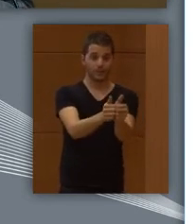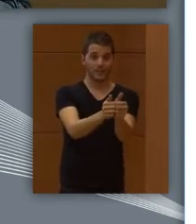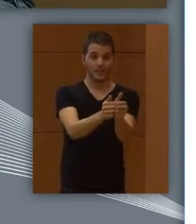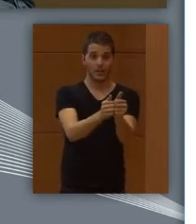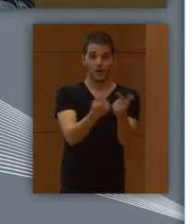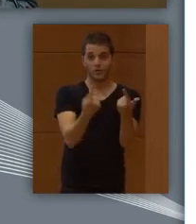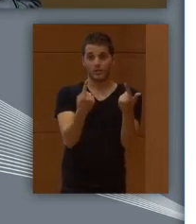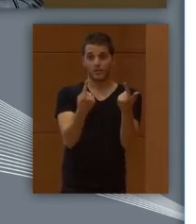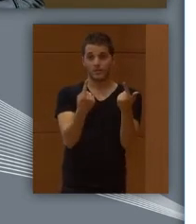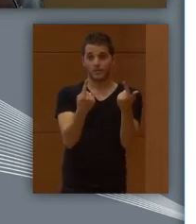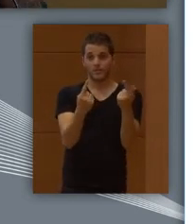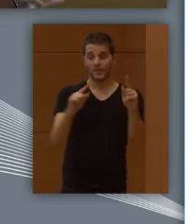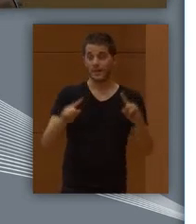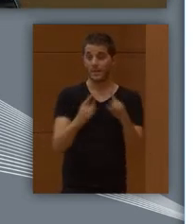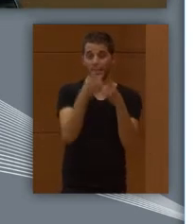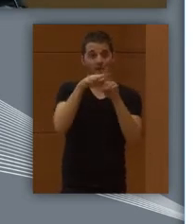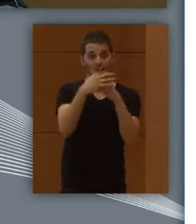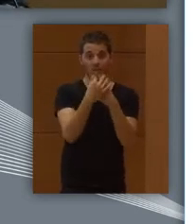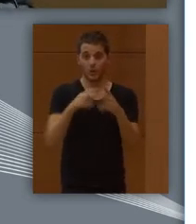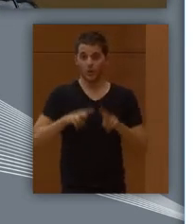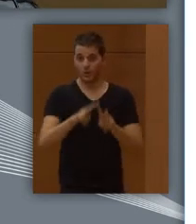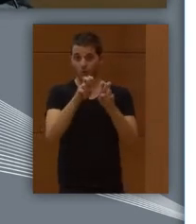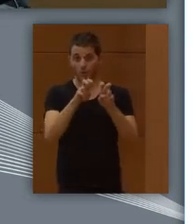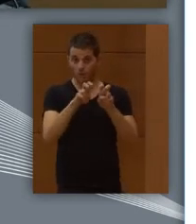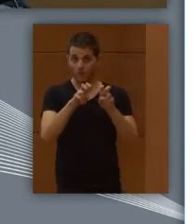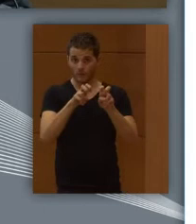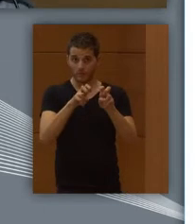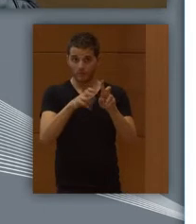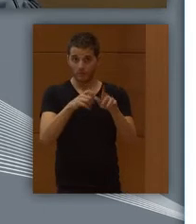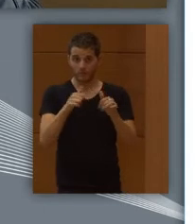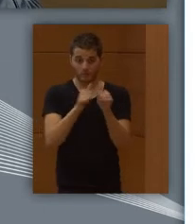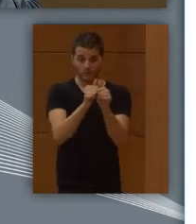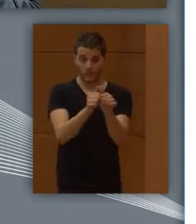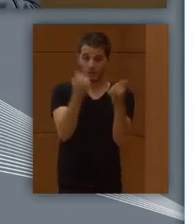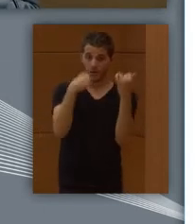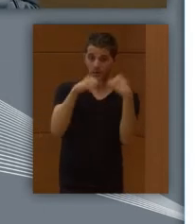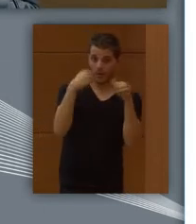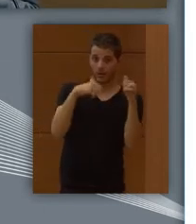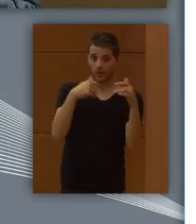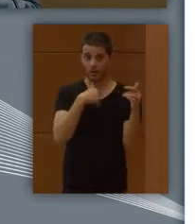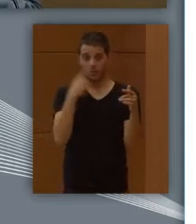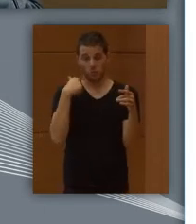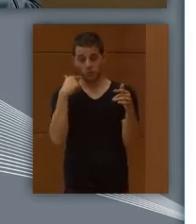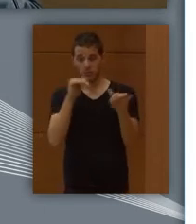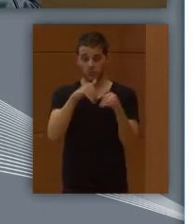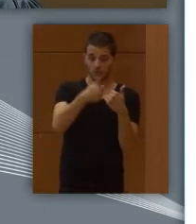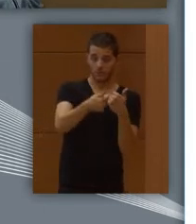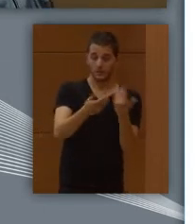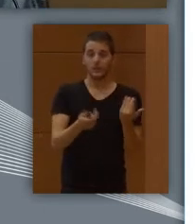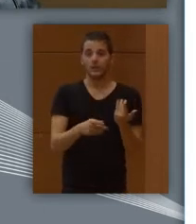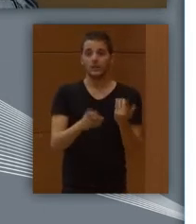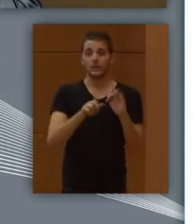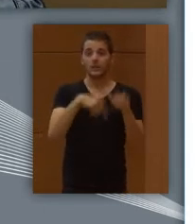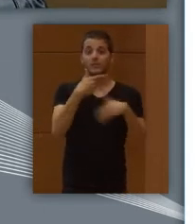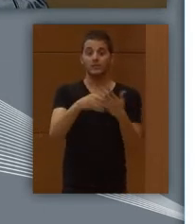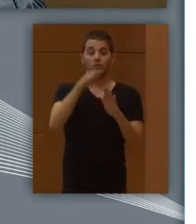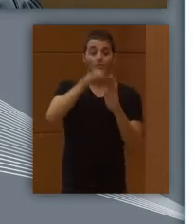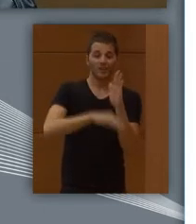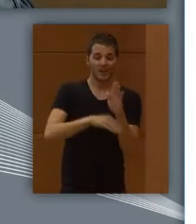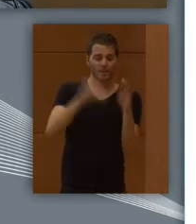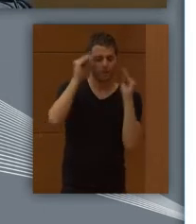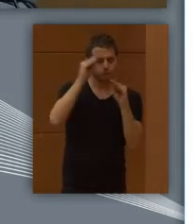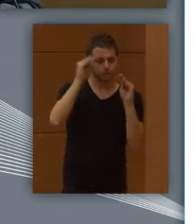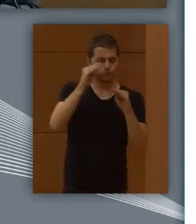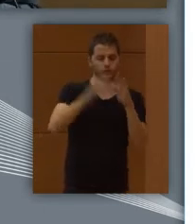en los primeros momentos, y también con la contribución de las compañías de transporte, un programa todavía más intensivo